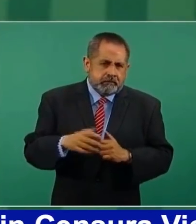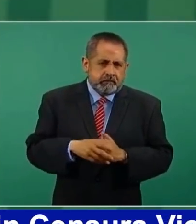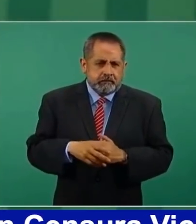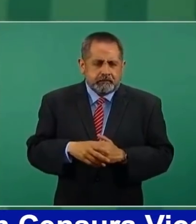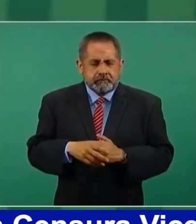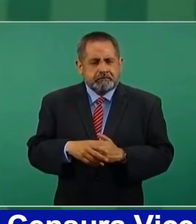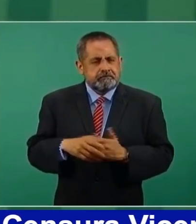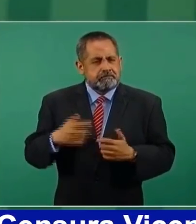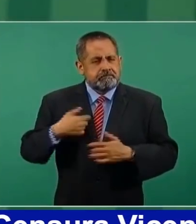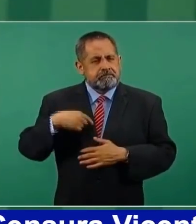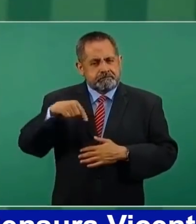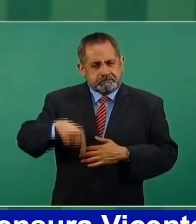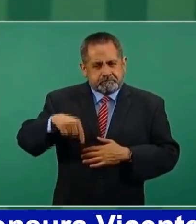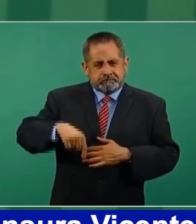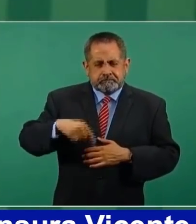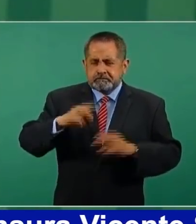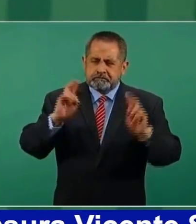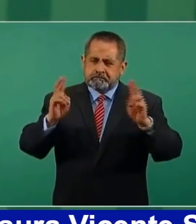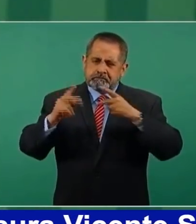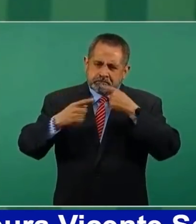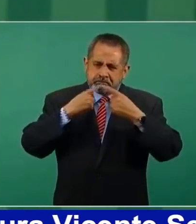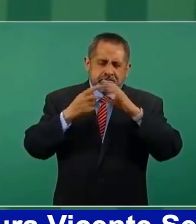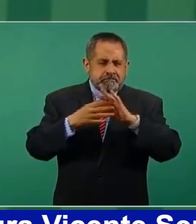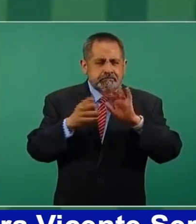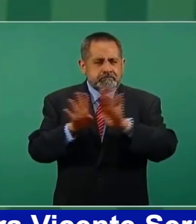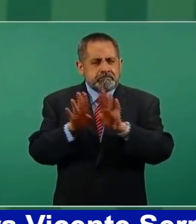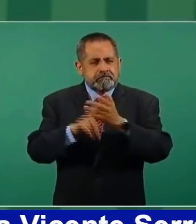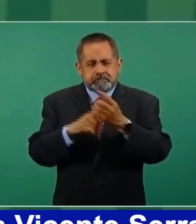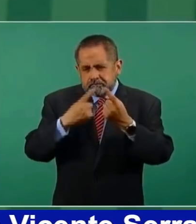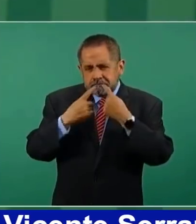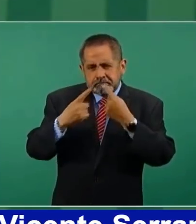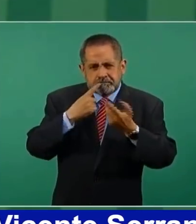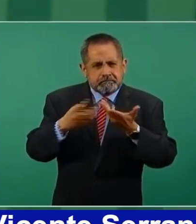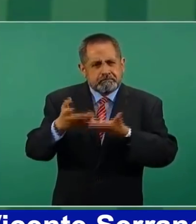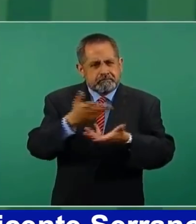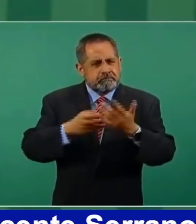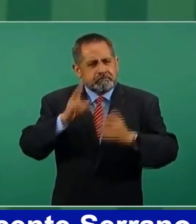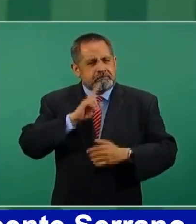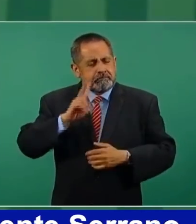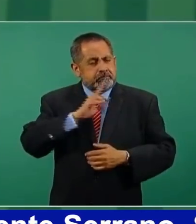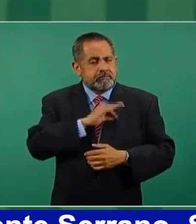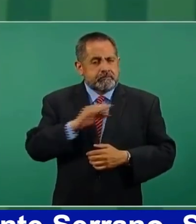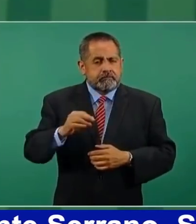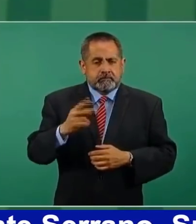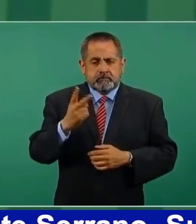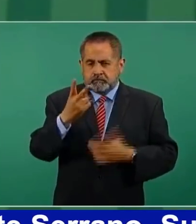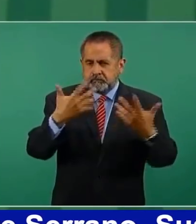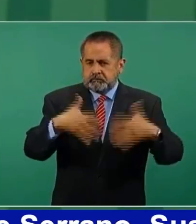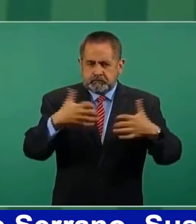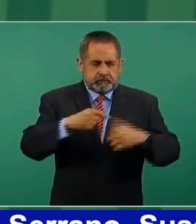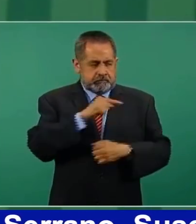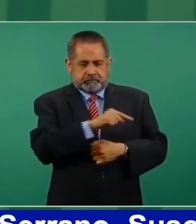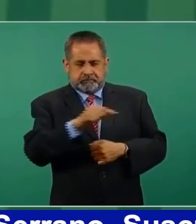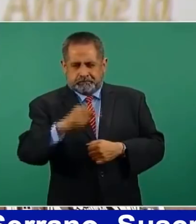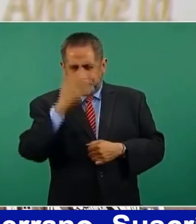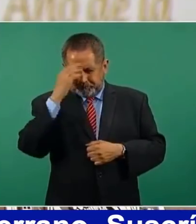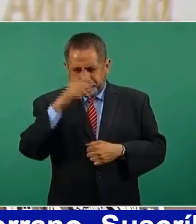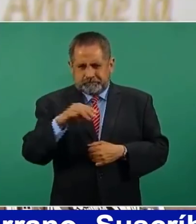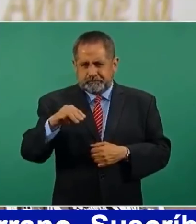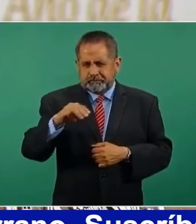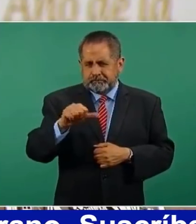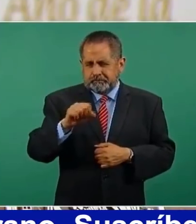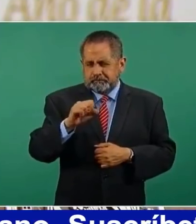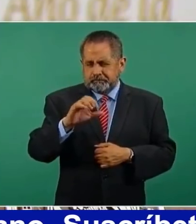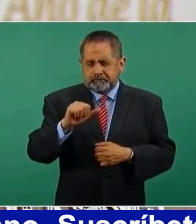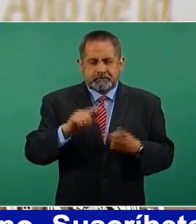aquí tratamos el tema y planteamos de que las dos empresas Maseca